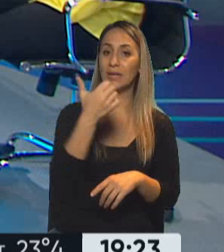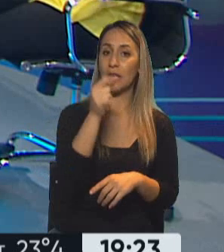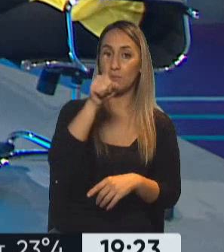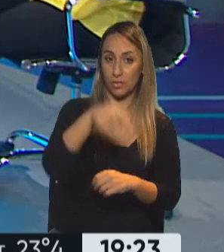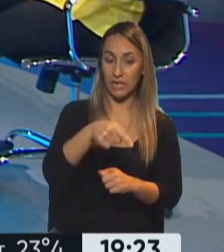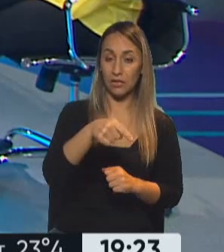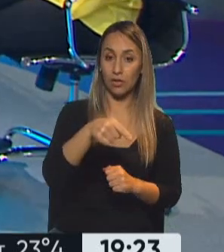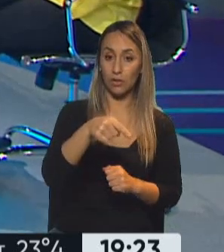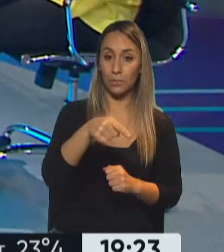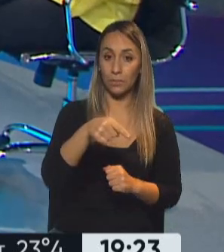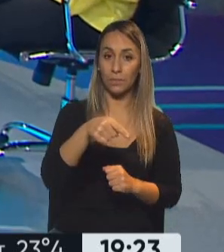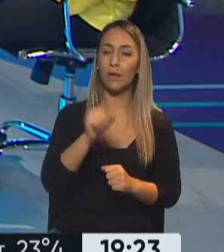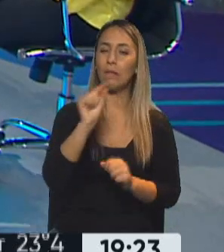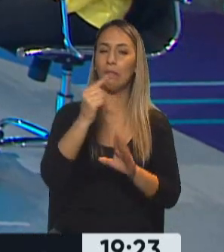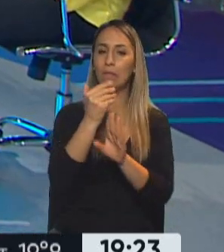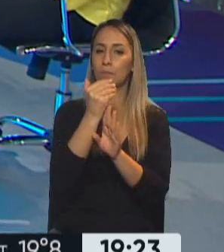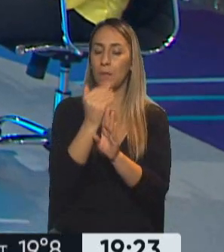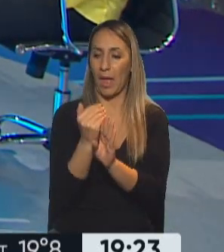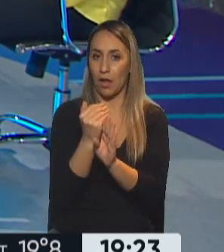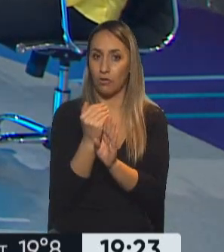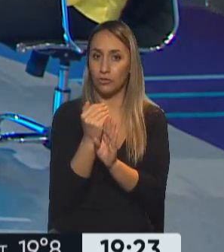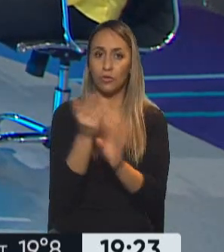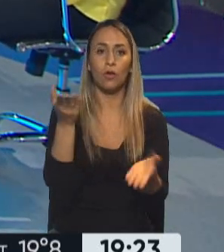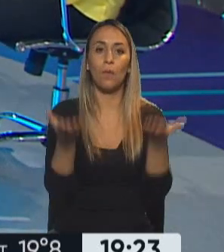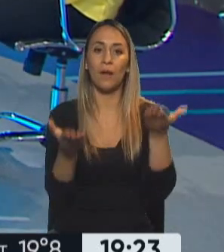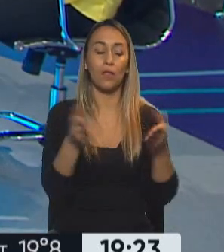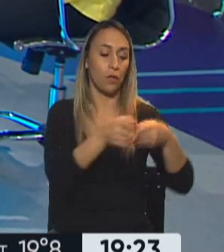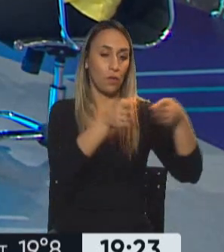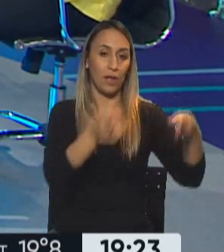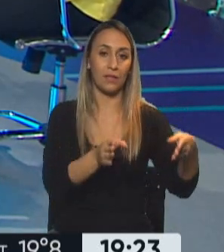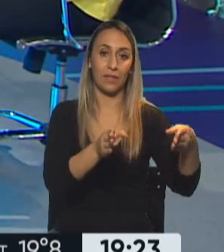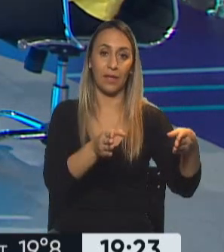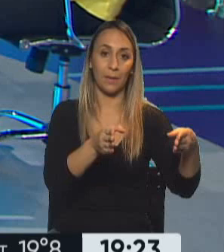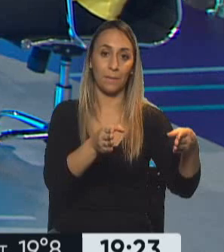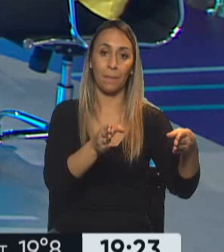ahí está. Un poco menor a lo que encontrábamos